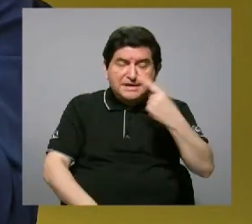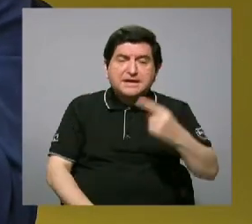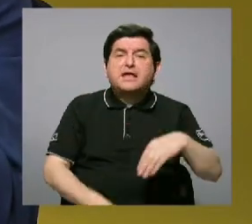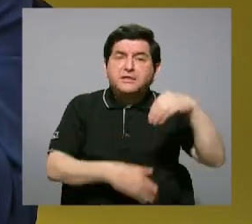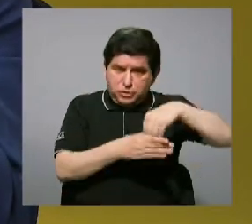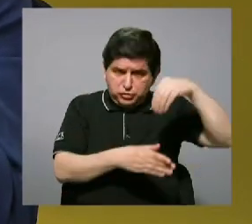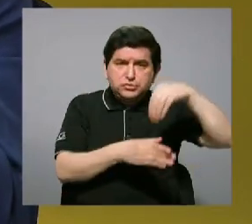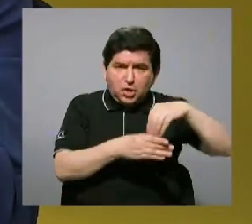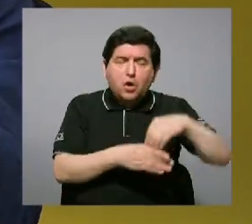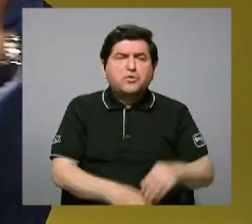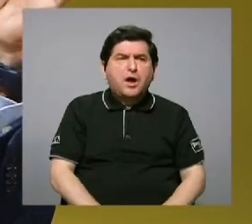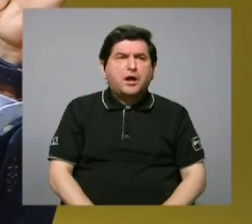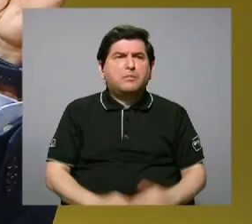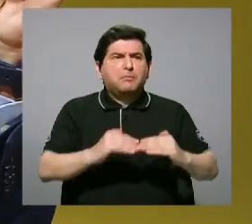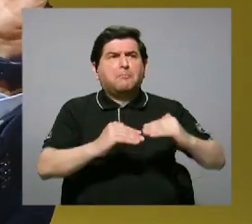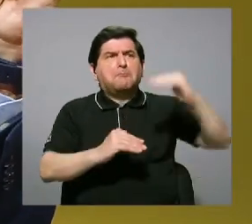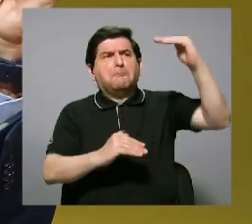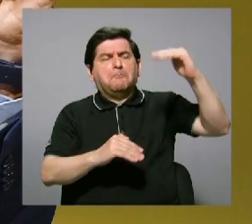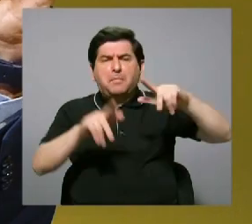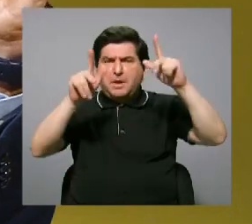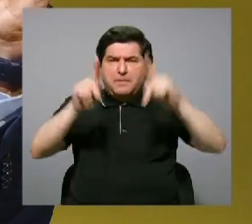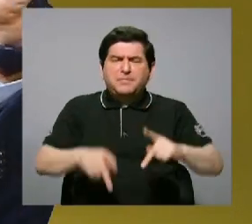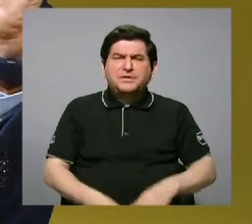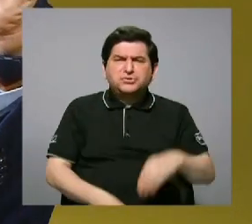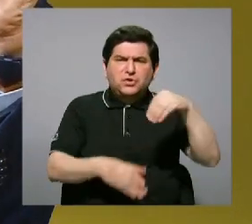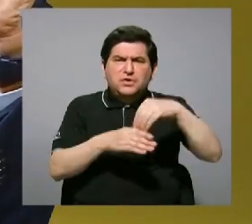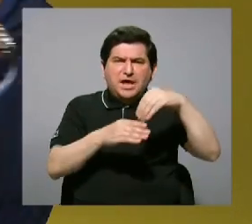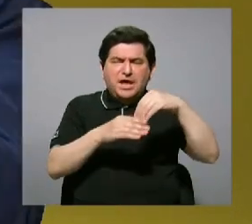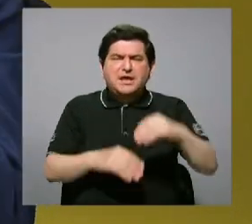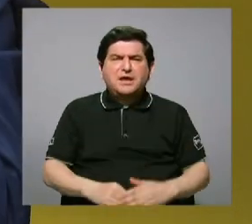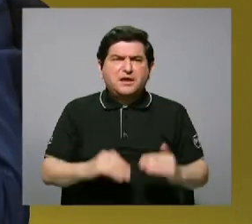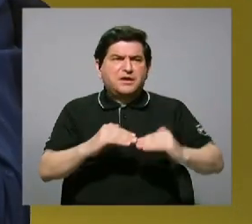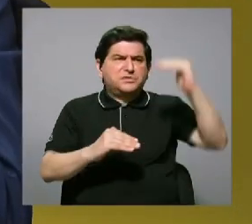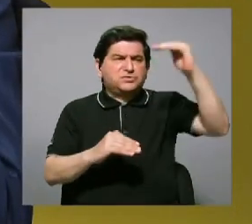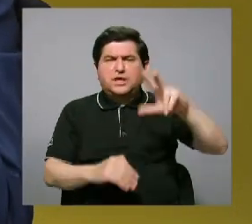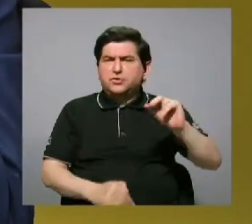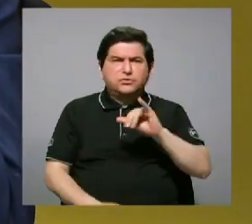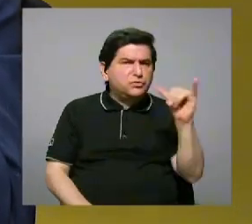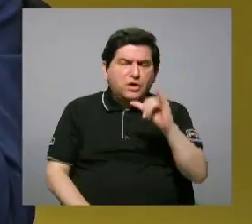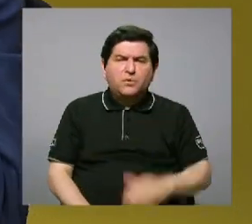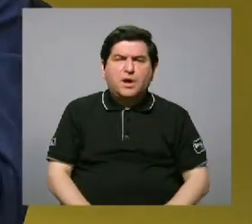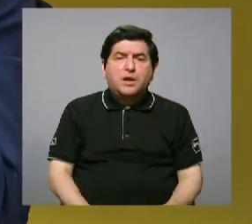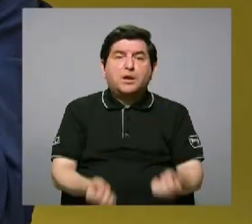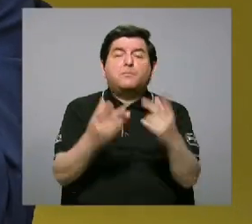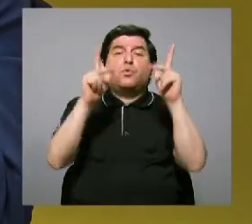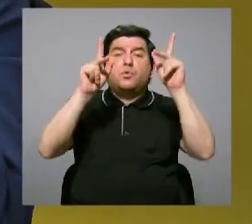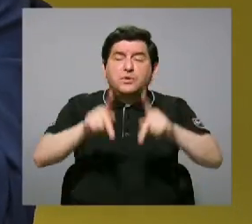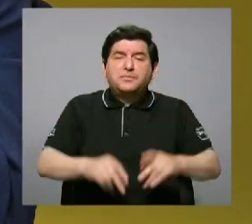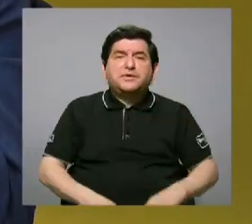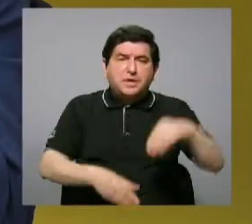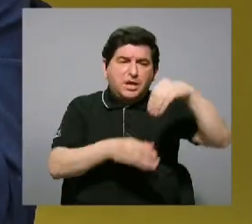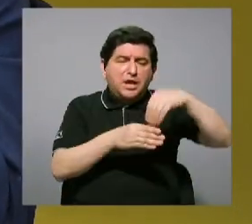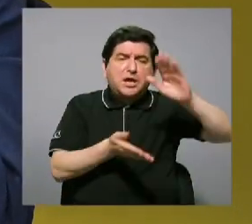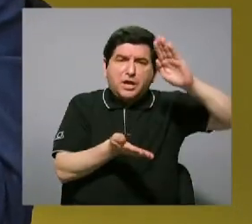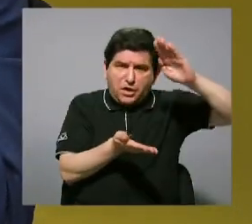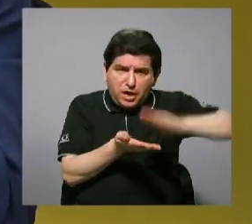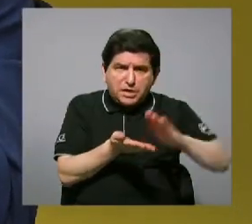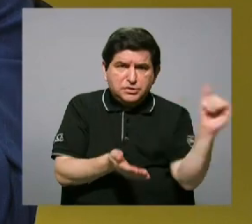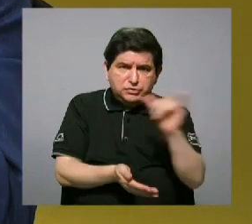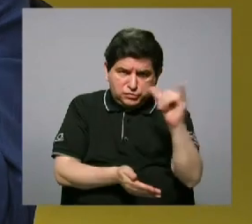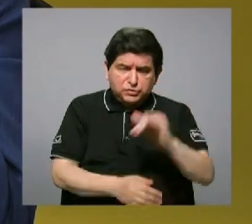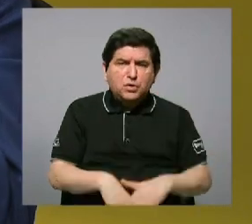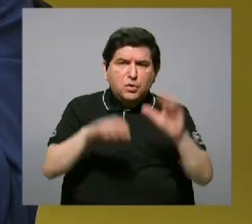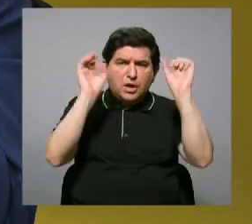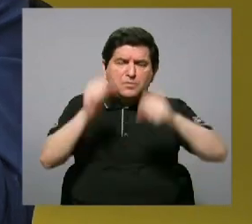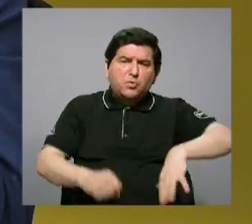ahorrar es relativamente alta y la proporción de gente con ingresos altos no es tan alta. Entonces, de manera que entonces hay mucha gente con ingresos más bajos que también está